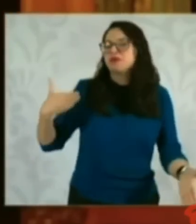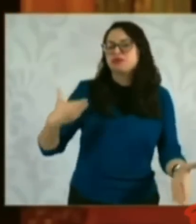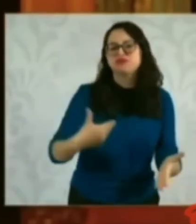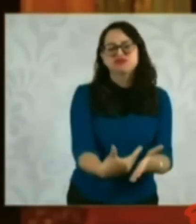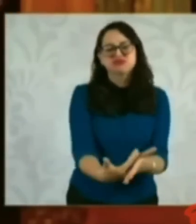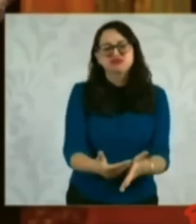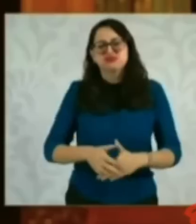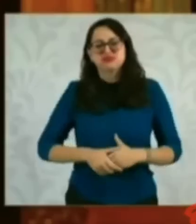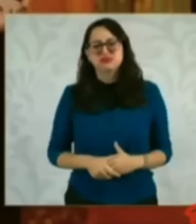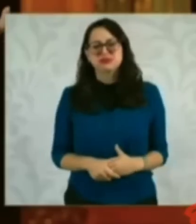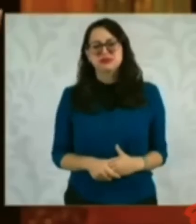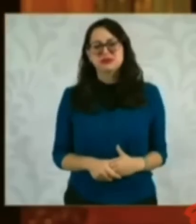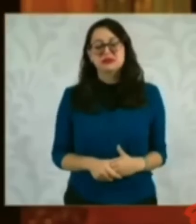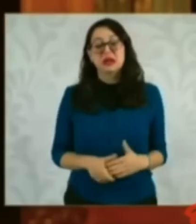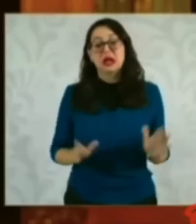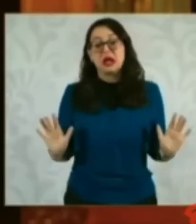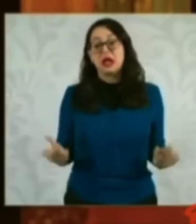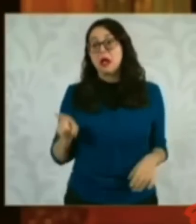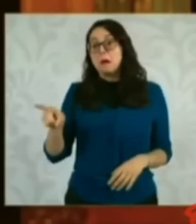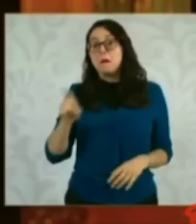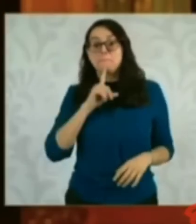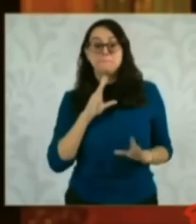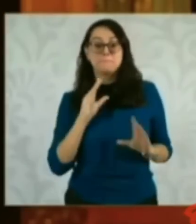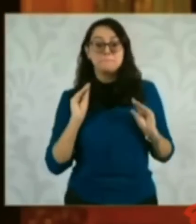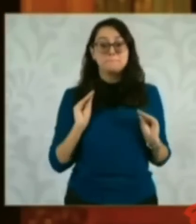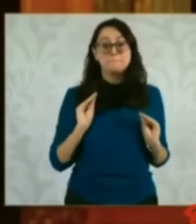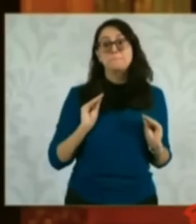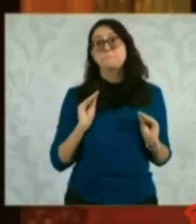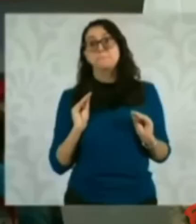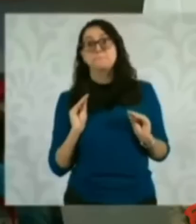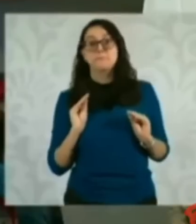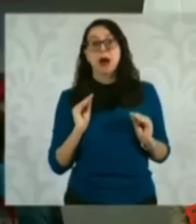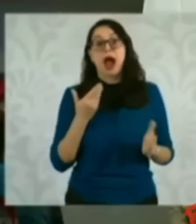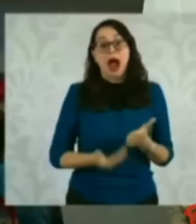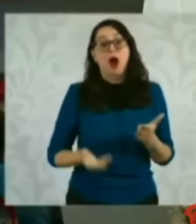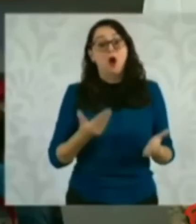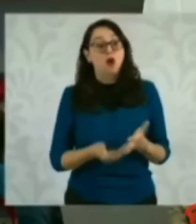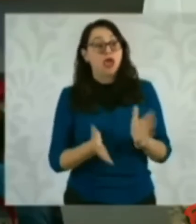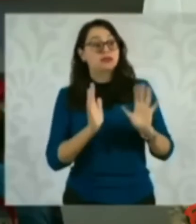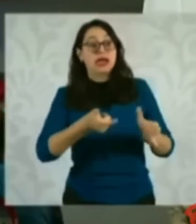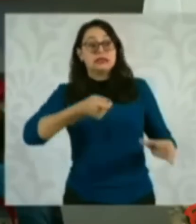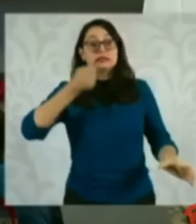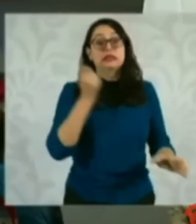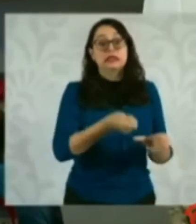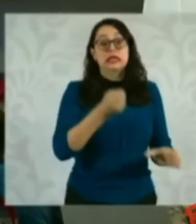Hasta ahora que hay sentencia, entonces hay una declaración.